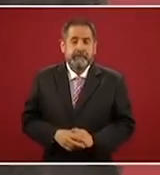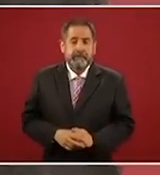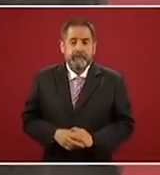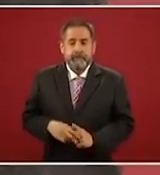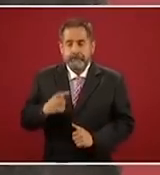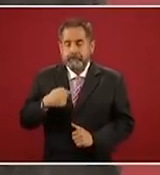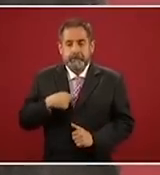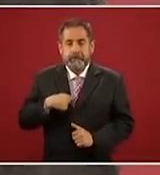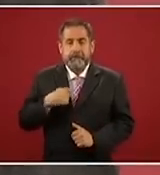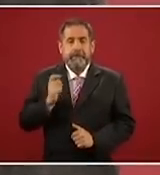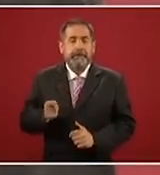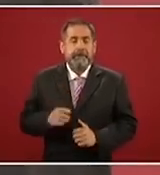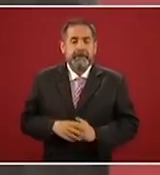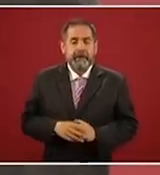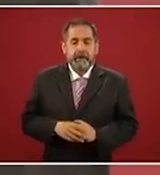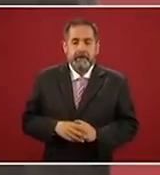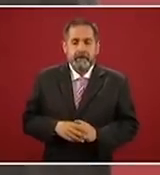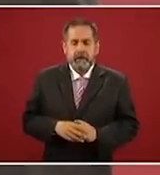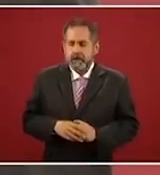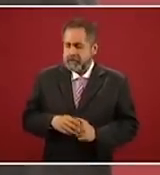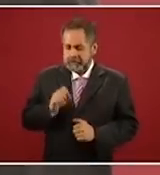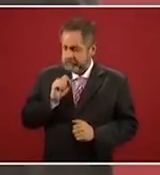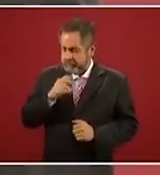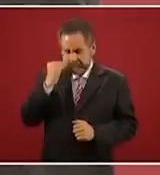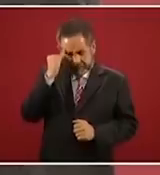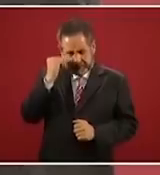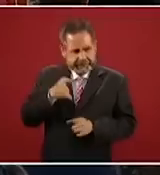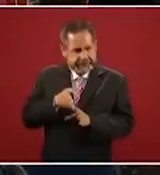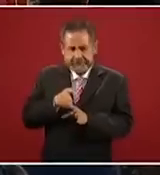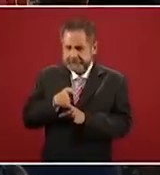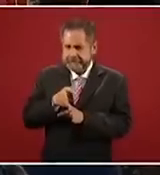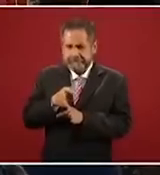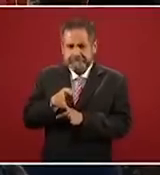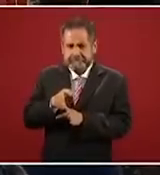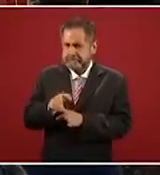y he sido consecuente.